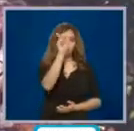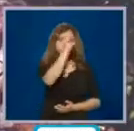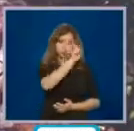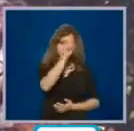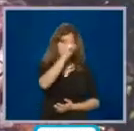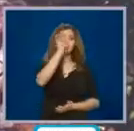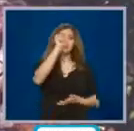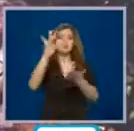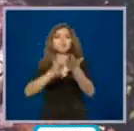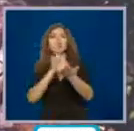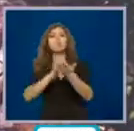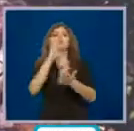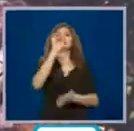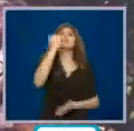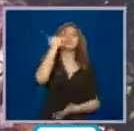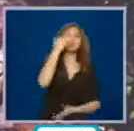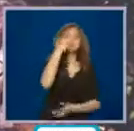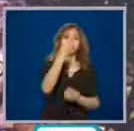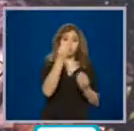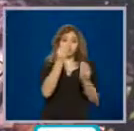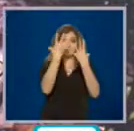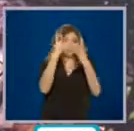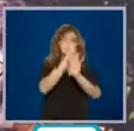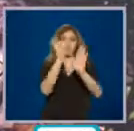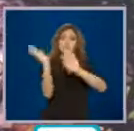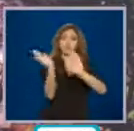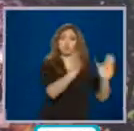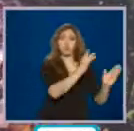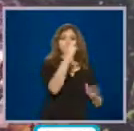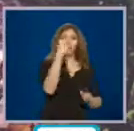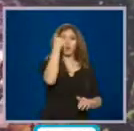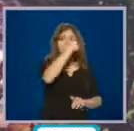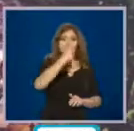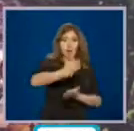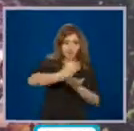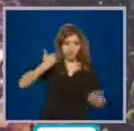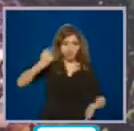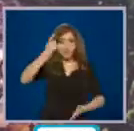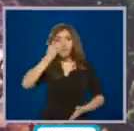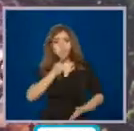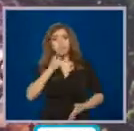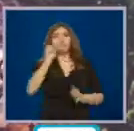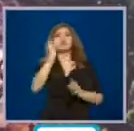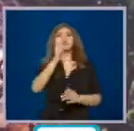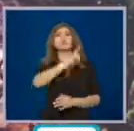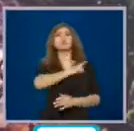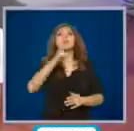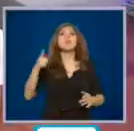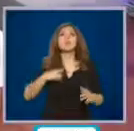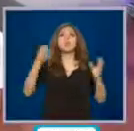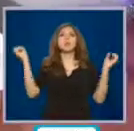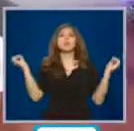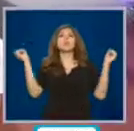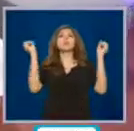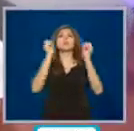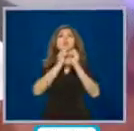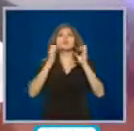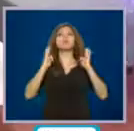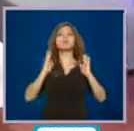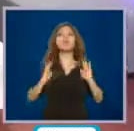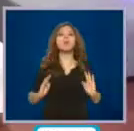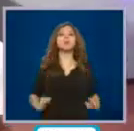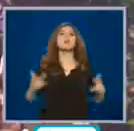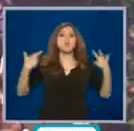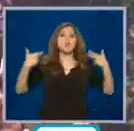recomendaciones, las tabletas y todas esas pantallas luminosas Sí. fuera una hora antes de dormir, estar en espacios oscuros, tranquilos, ropa